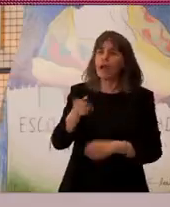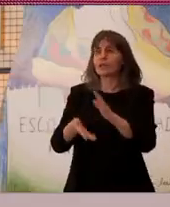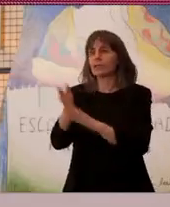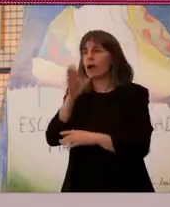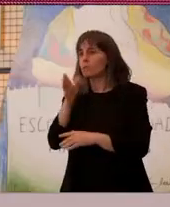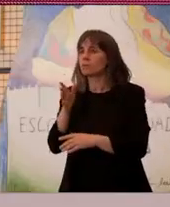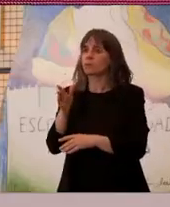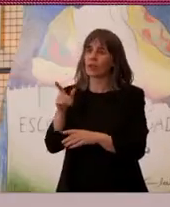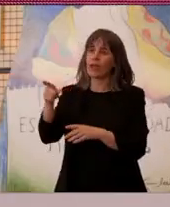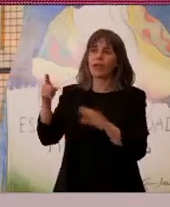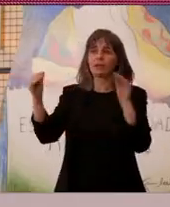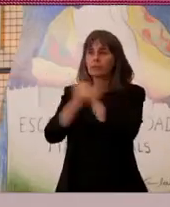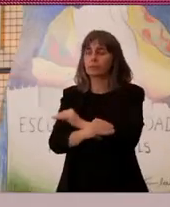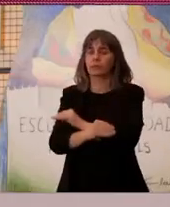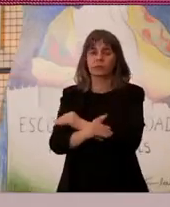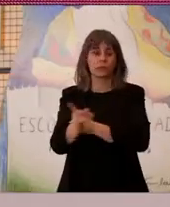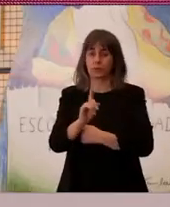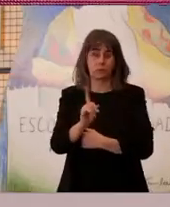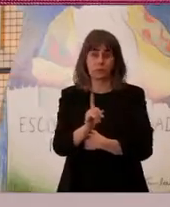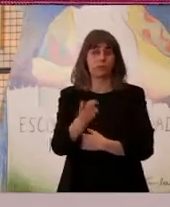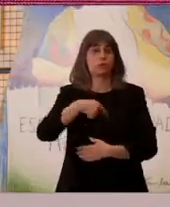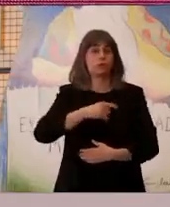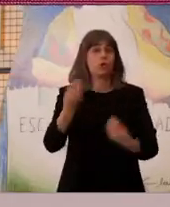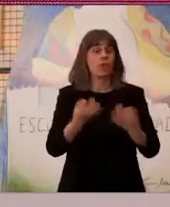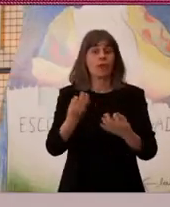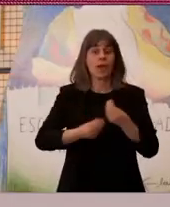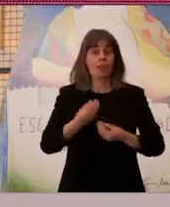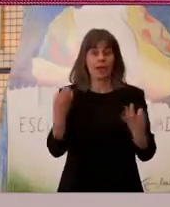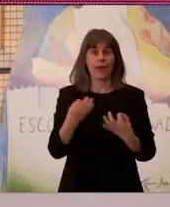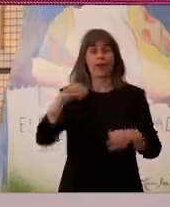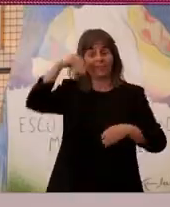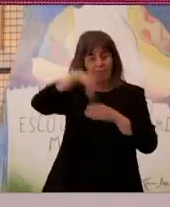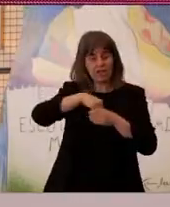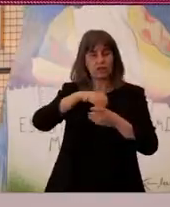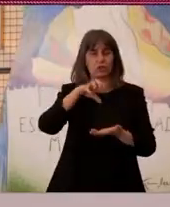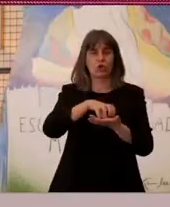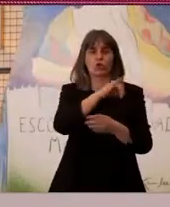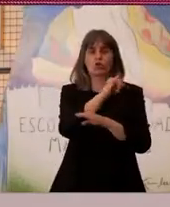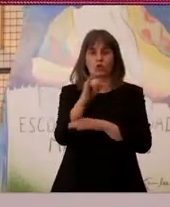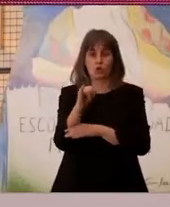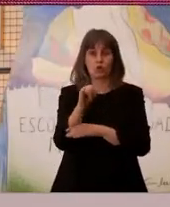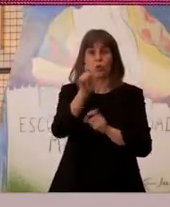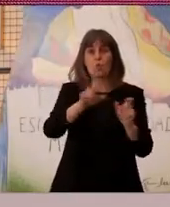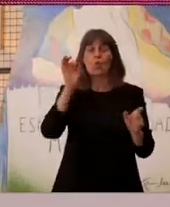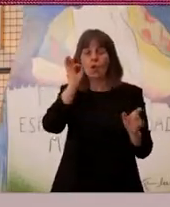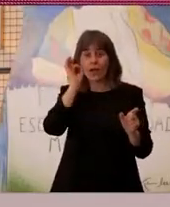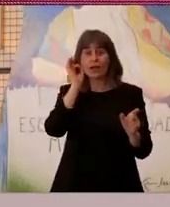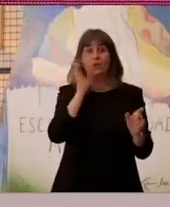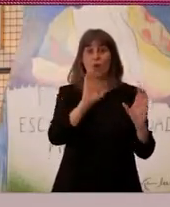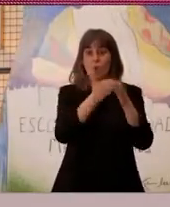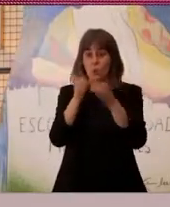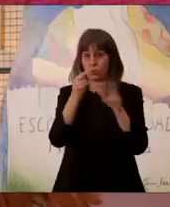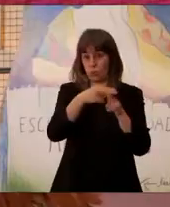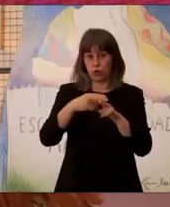está de acuerdo no no yo que lo que creo que tenemos que hacer es que dentro de las instituciones mujeres de diferentes partidos se unan para